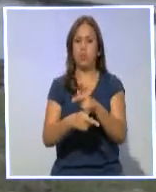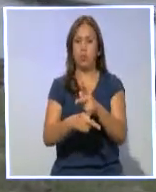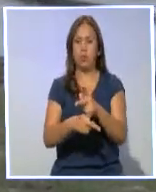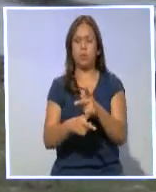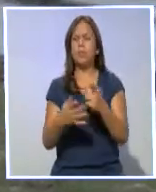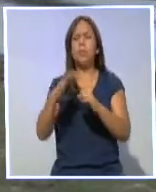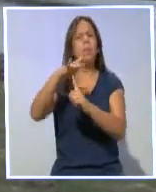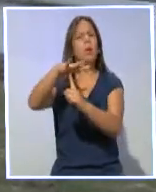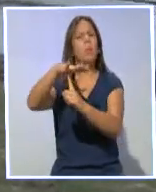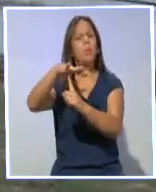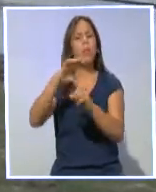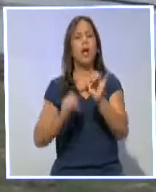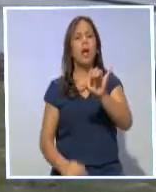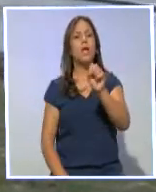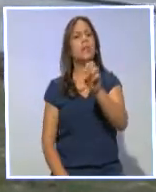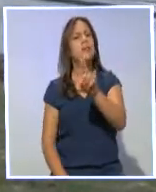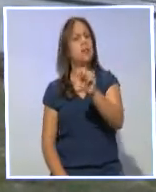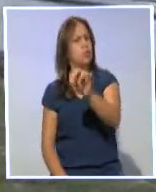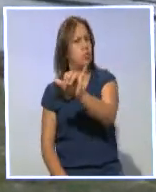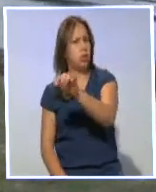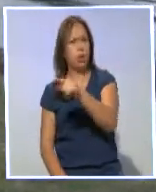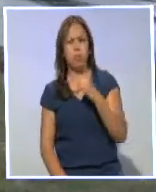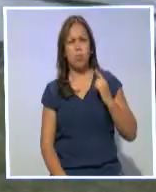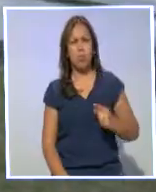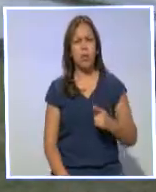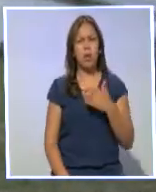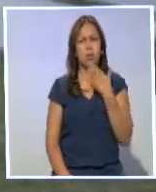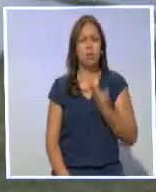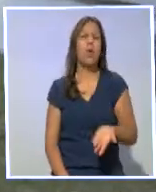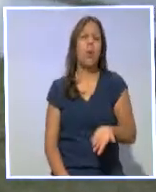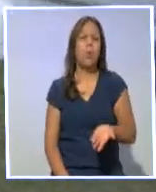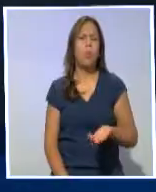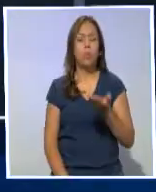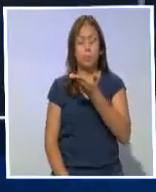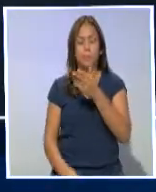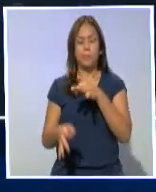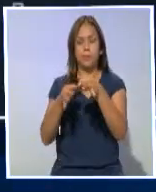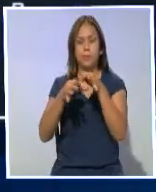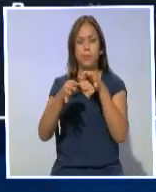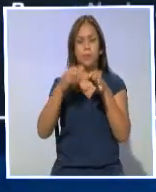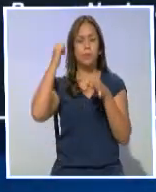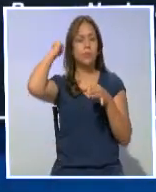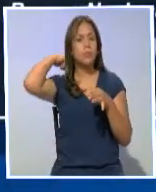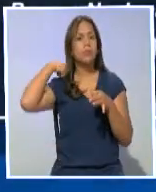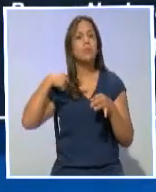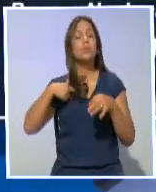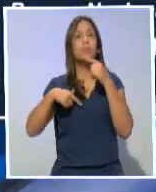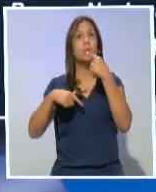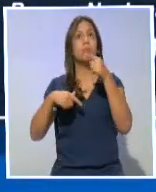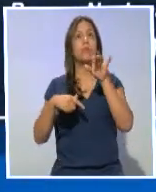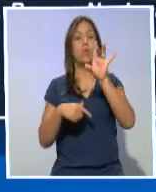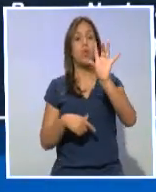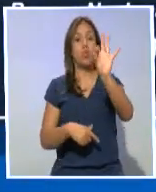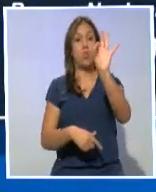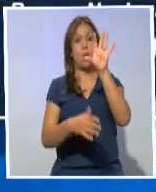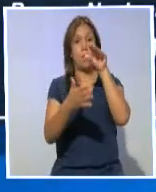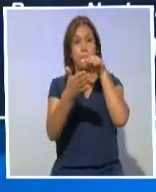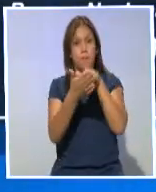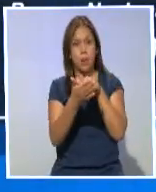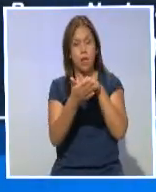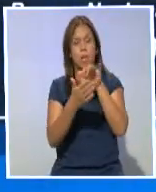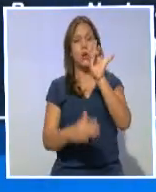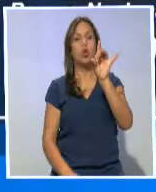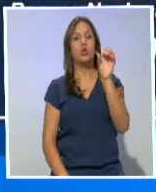el Parque Nacional Yasuní y qué características posee? Pues bien, este parque se extiende sobre un área de 9.820